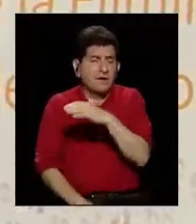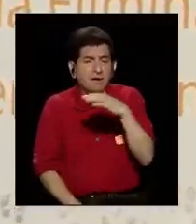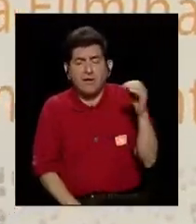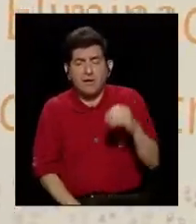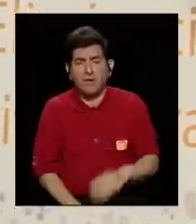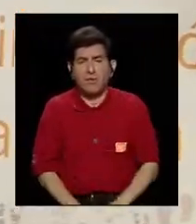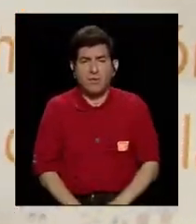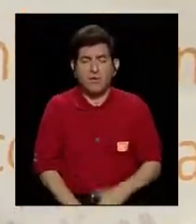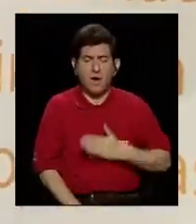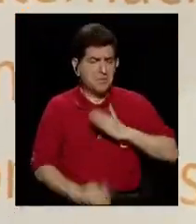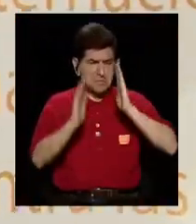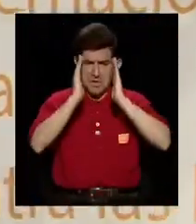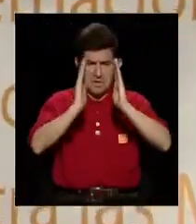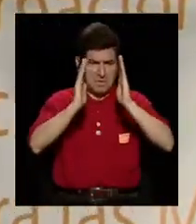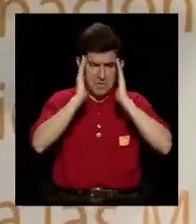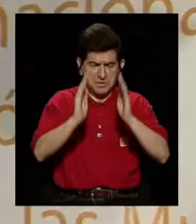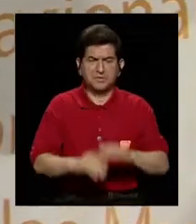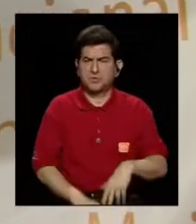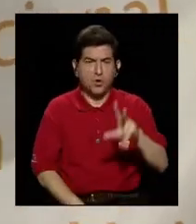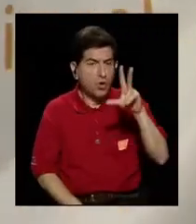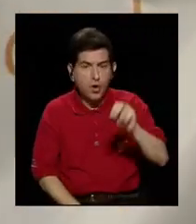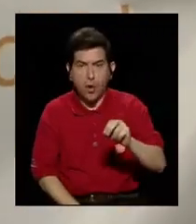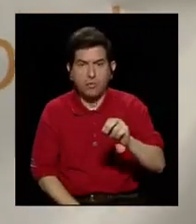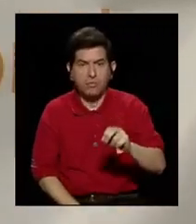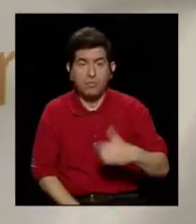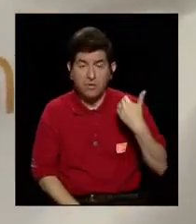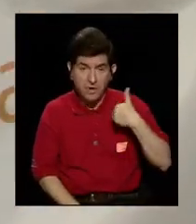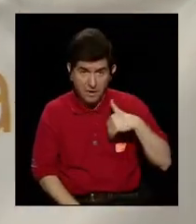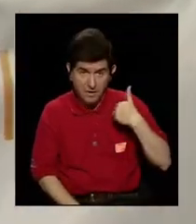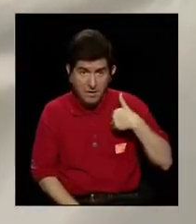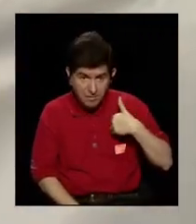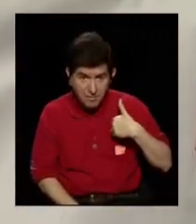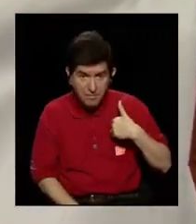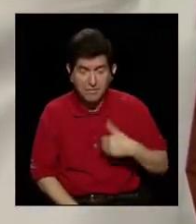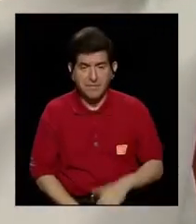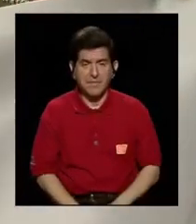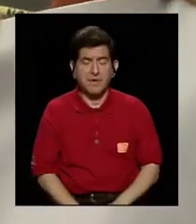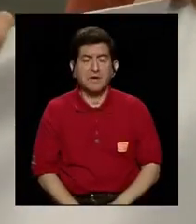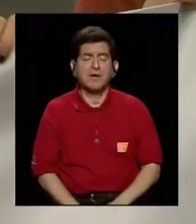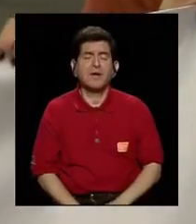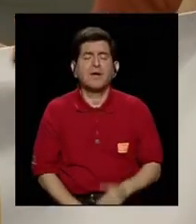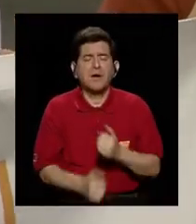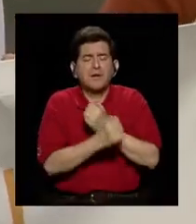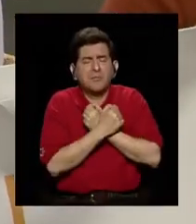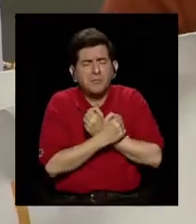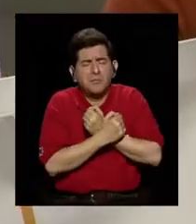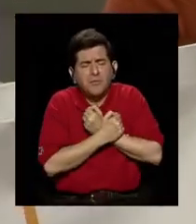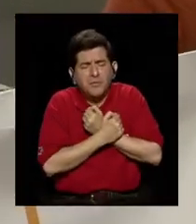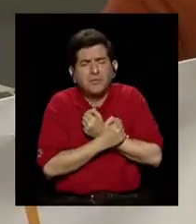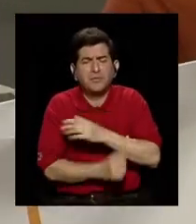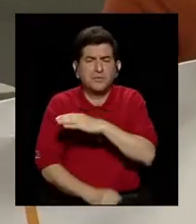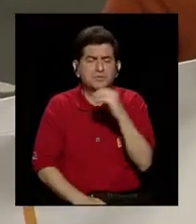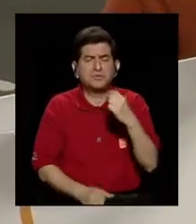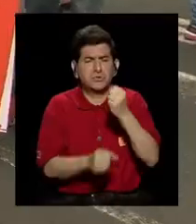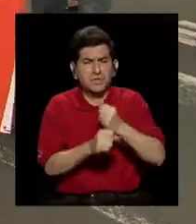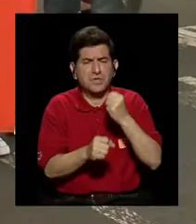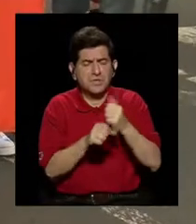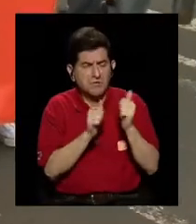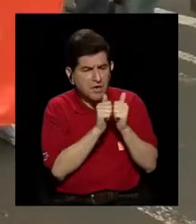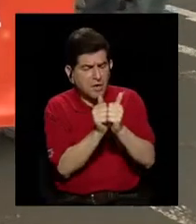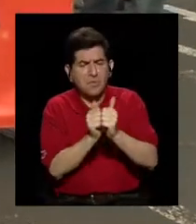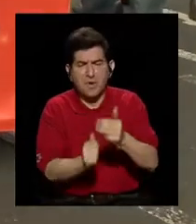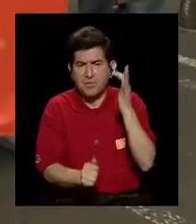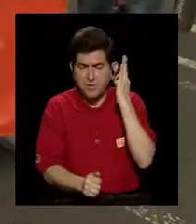me hicieron caso, o de esto. No, es que el hombre cariñoso y el hombre que trabaja con la mujer, y no es